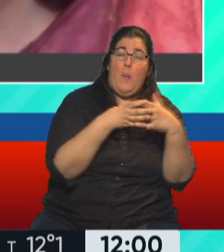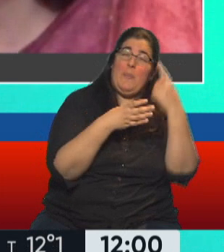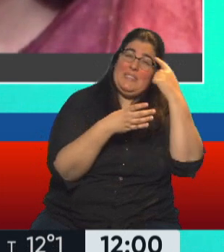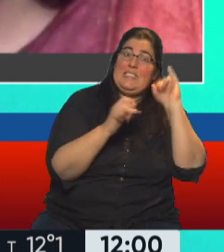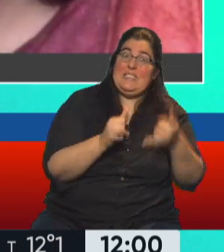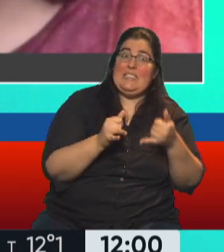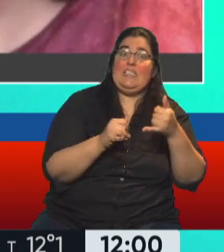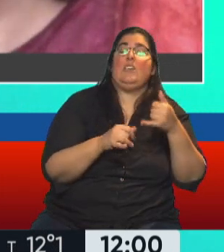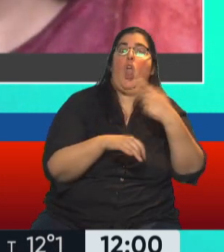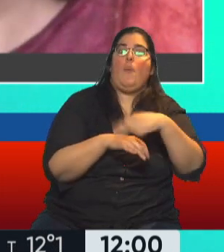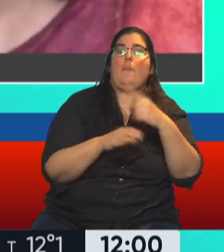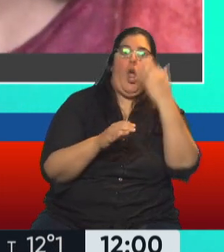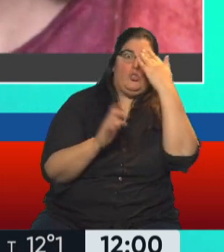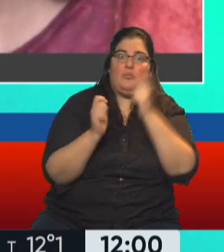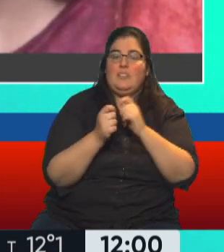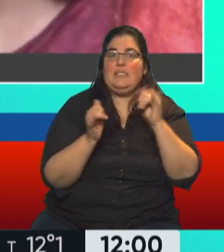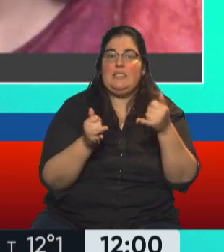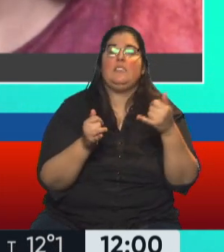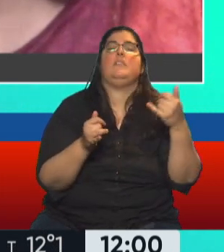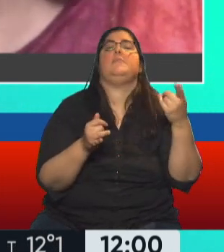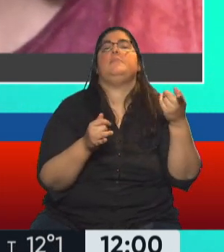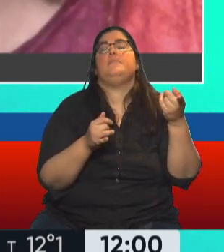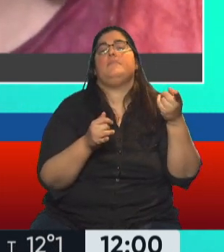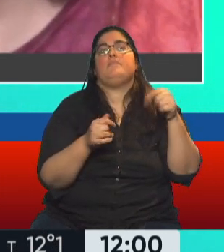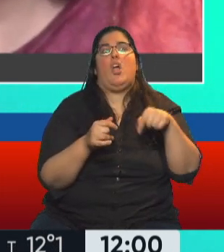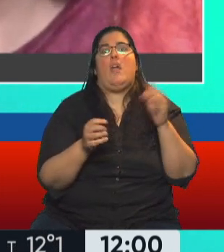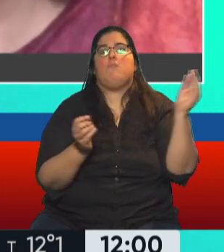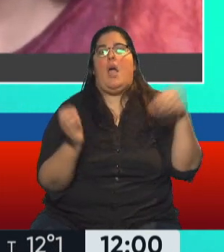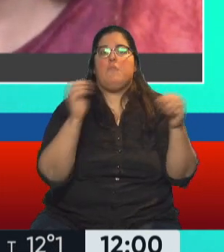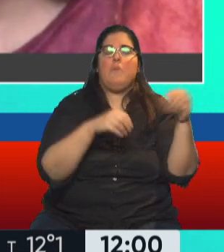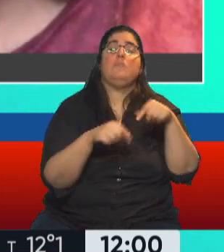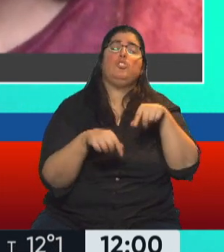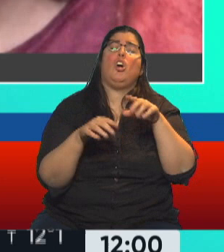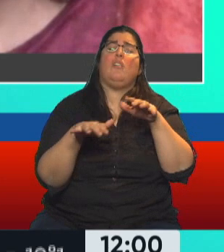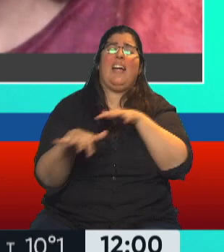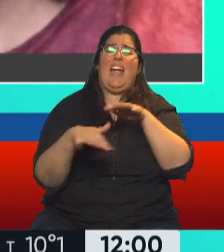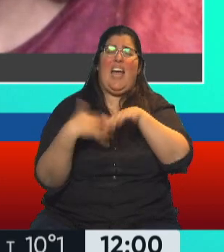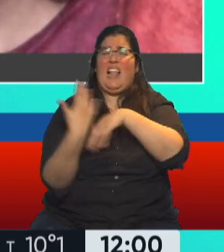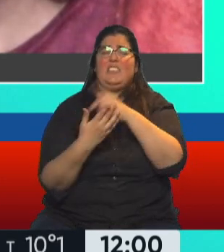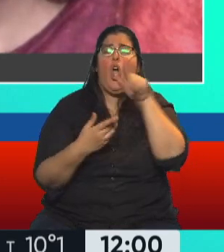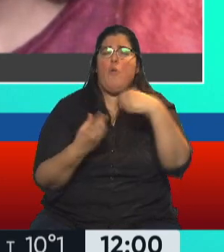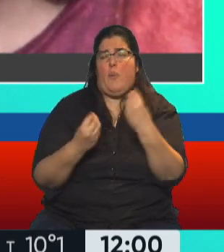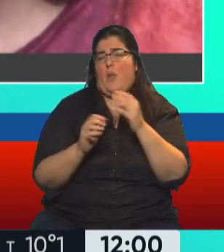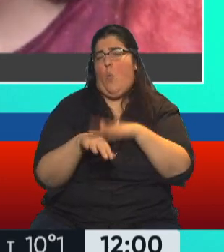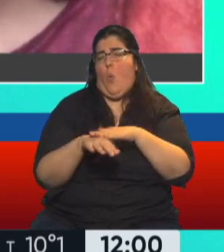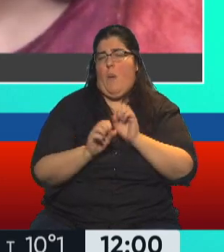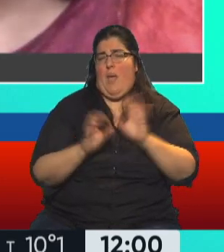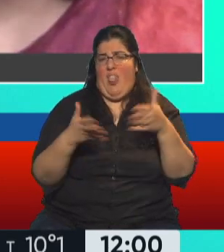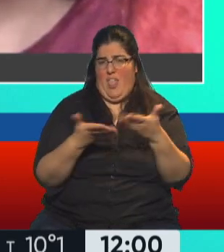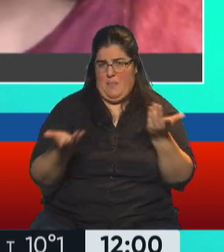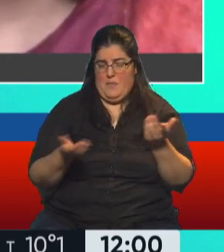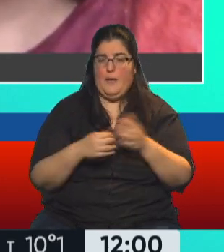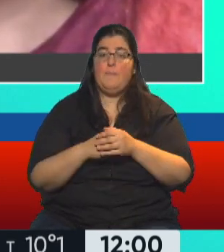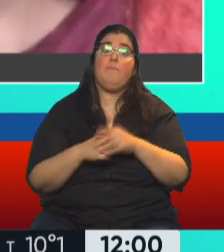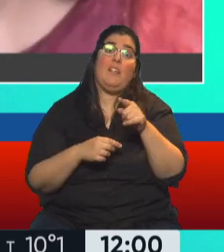la pandemia, que hay que pensar que toda esta crisis también tiene que ver con la pandemia, ¿no? Entonces, bueno, eso